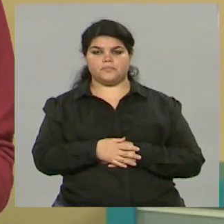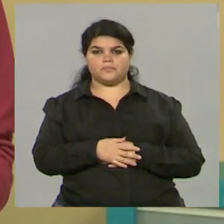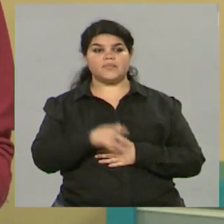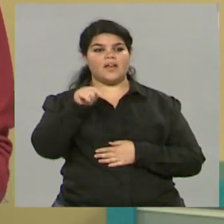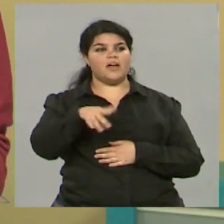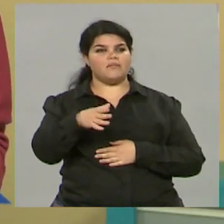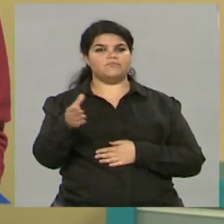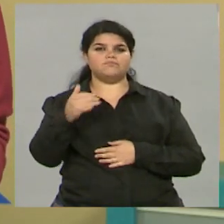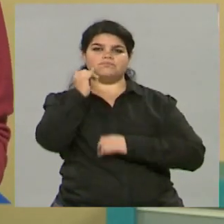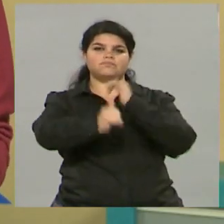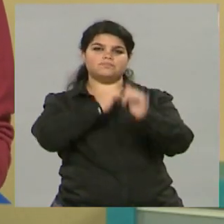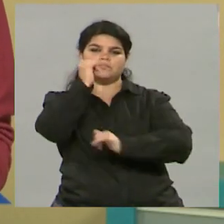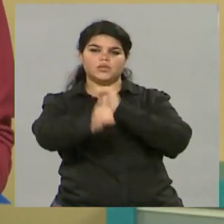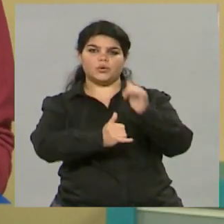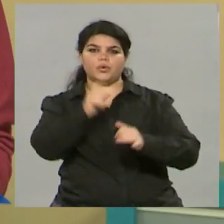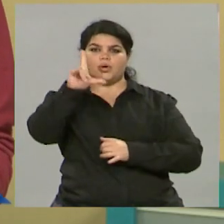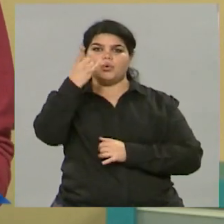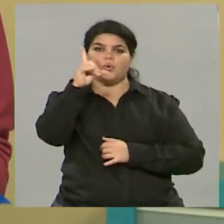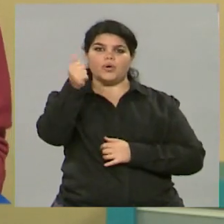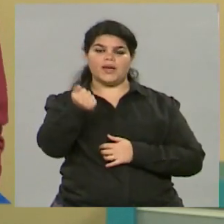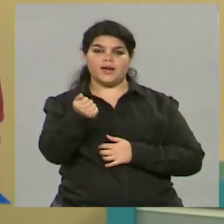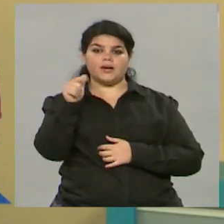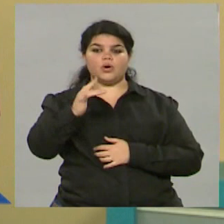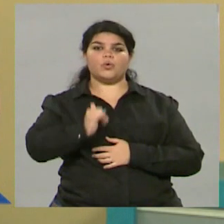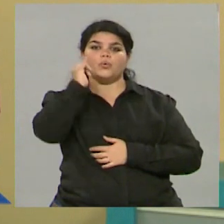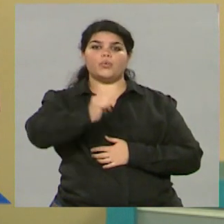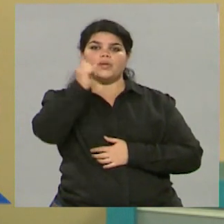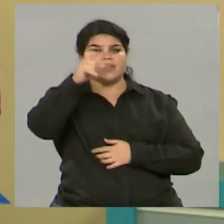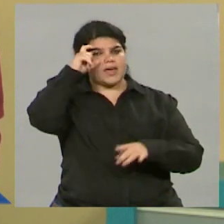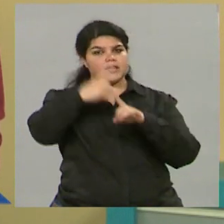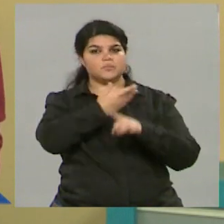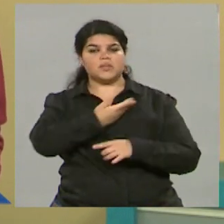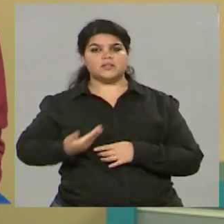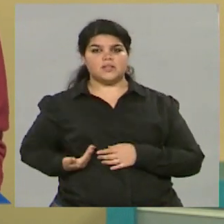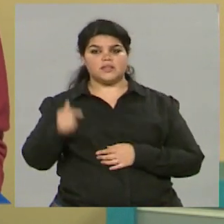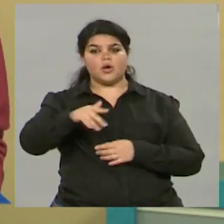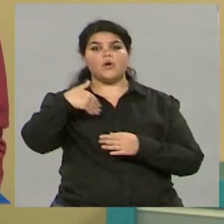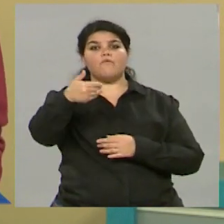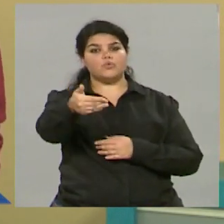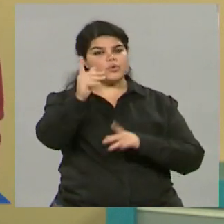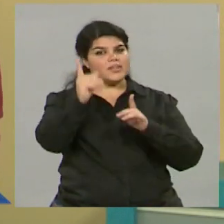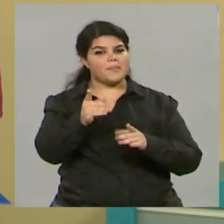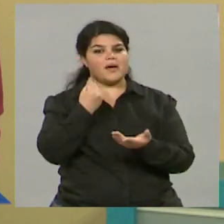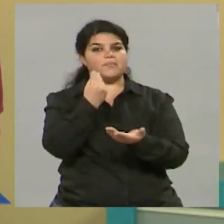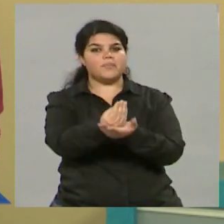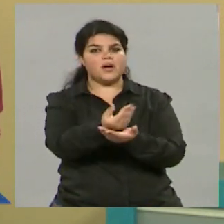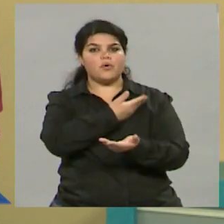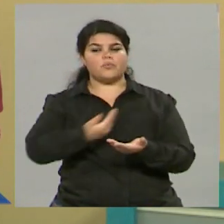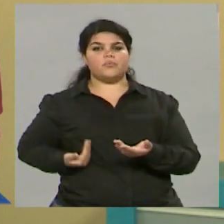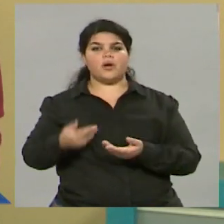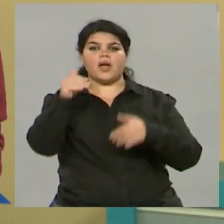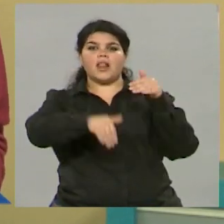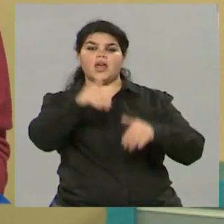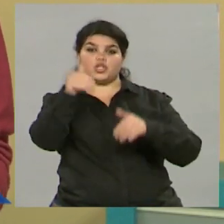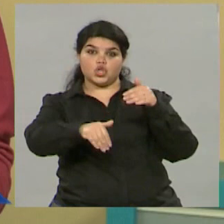Bien, ahí escuchábamos las palabras entonces de Lula, lo que decía el expresidente y ahora futuro también candidato a las elecciones